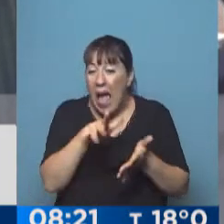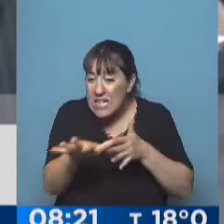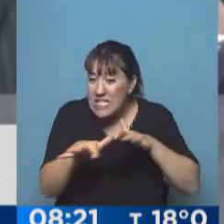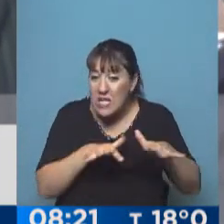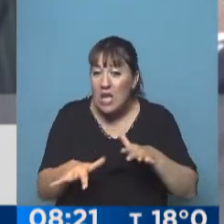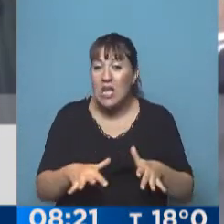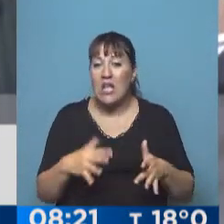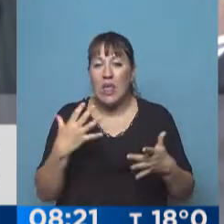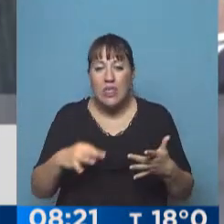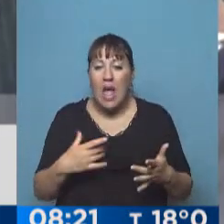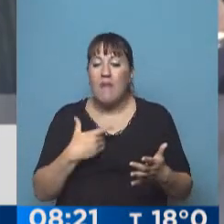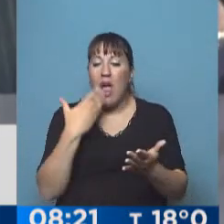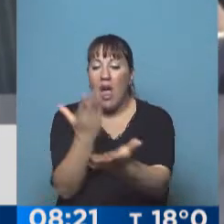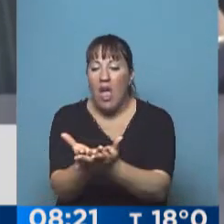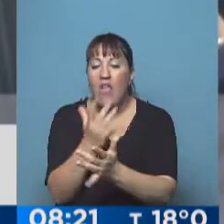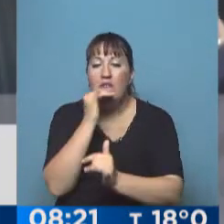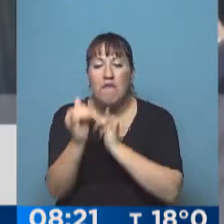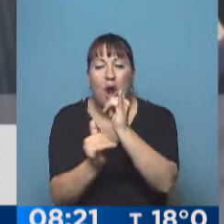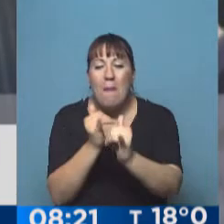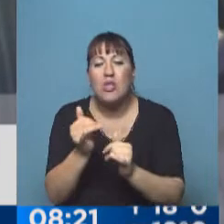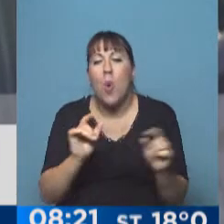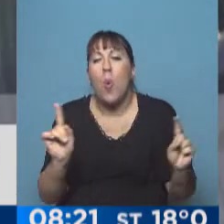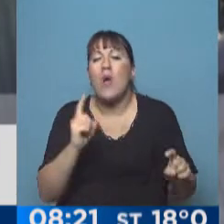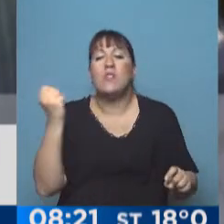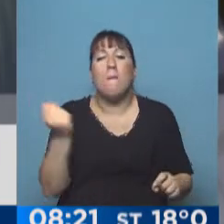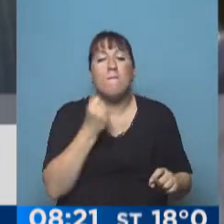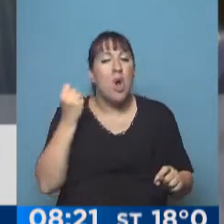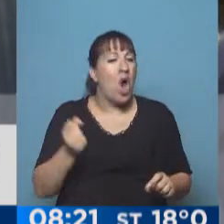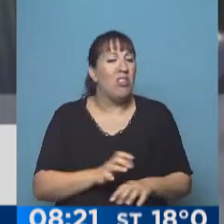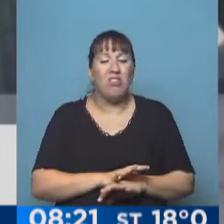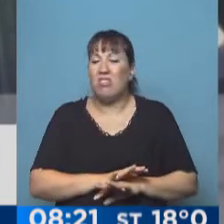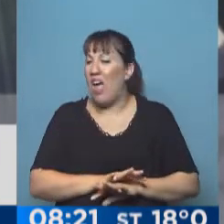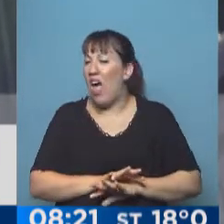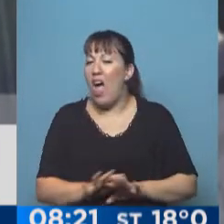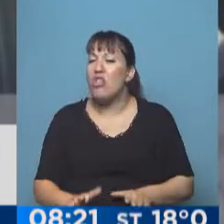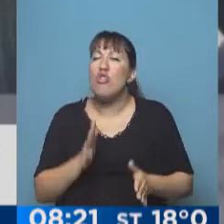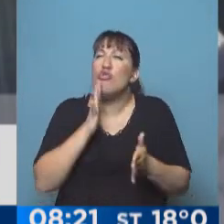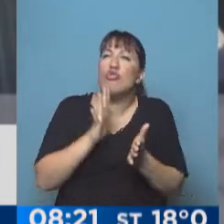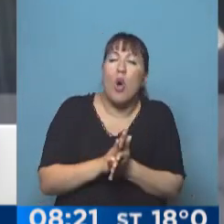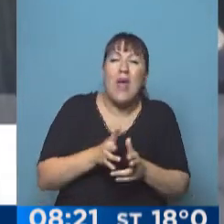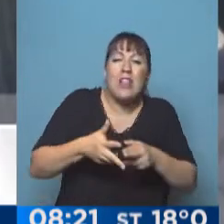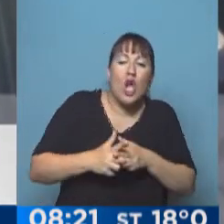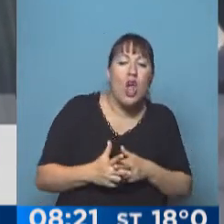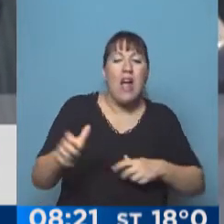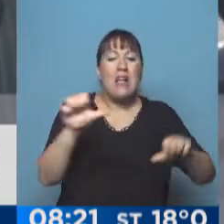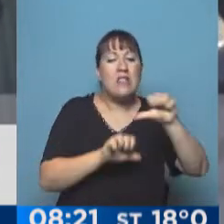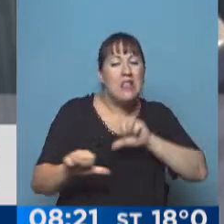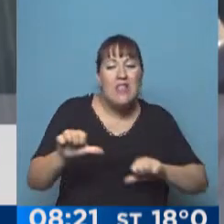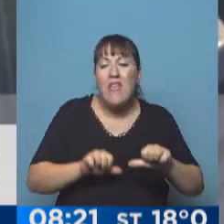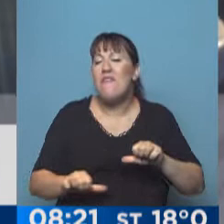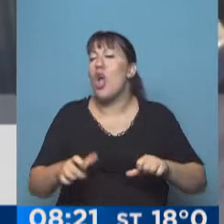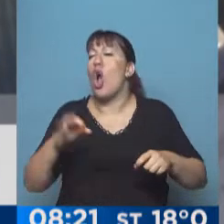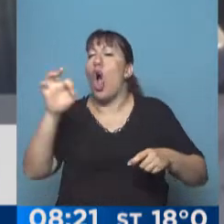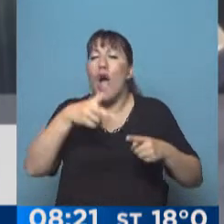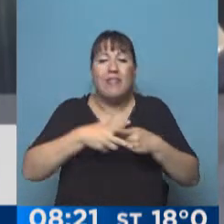poner arriba de la mesa información que no es importante de ninguna manera en términos tecnológicos científicos o técnicos de este